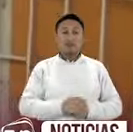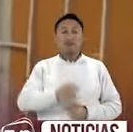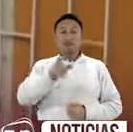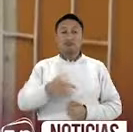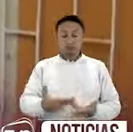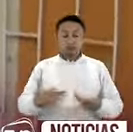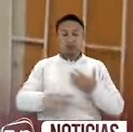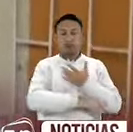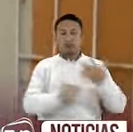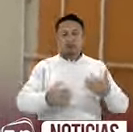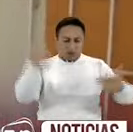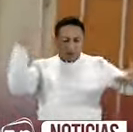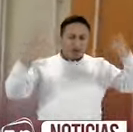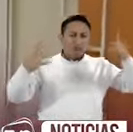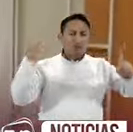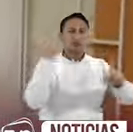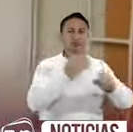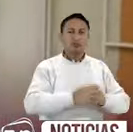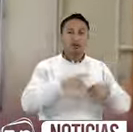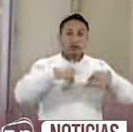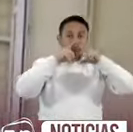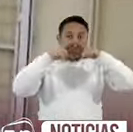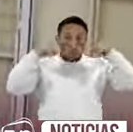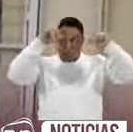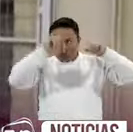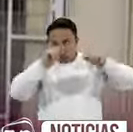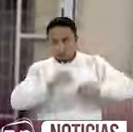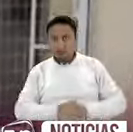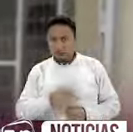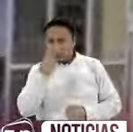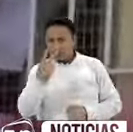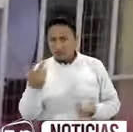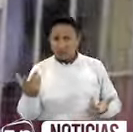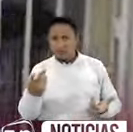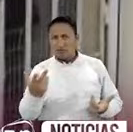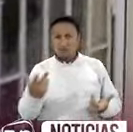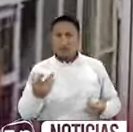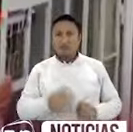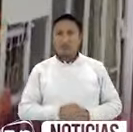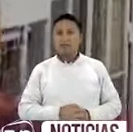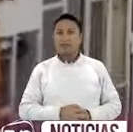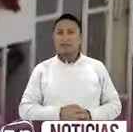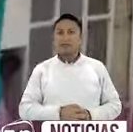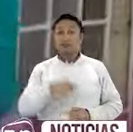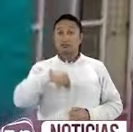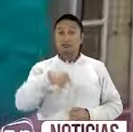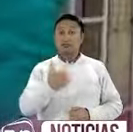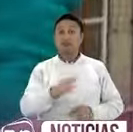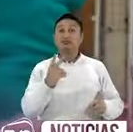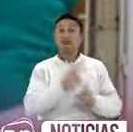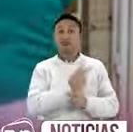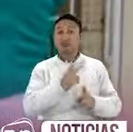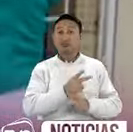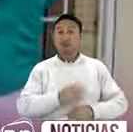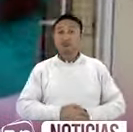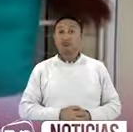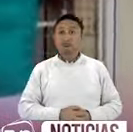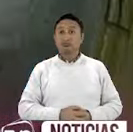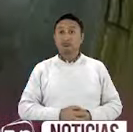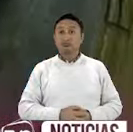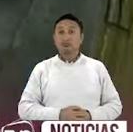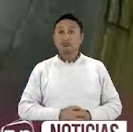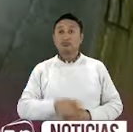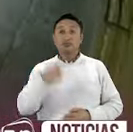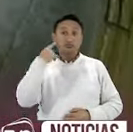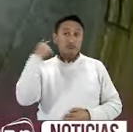las cosas, le gritan, o sea, andan con mascarilla, gorra y no se los puede identificar. Se ha tornado peligroso aquí, este sector. Igual tenemos una